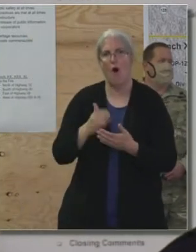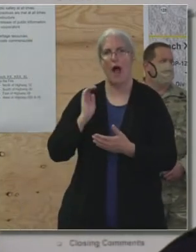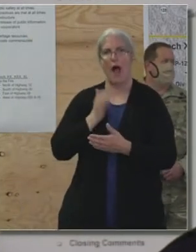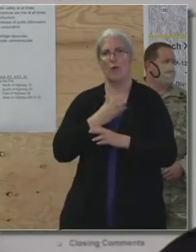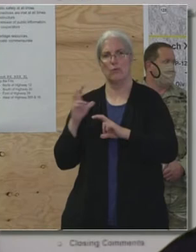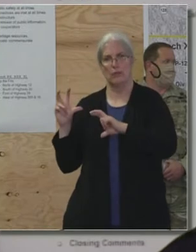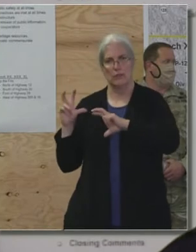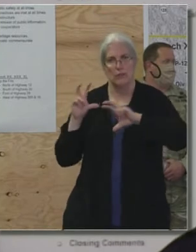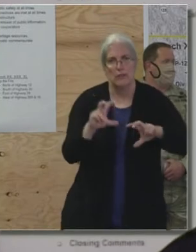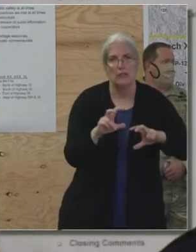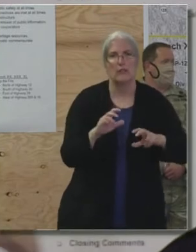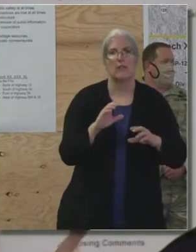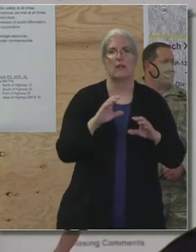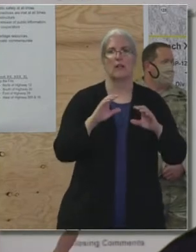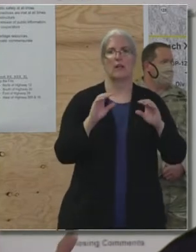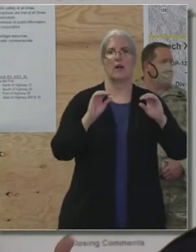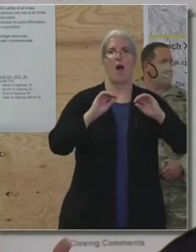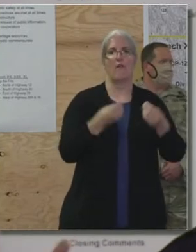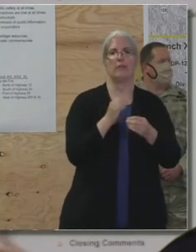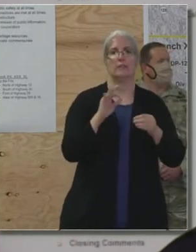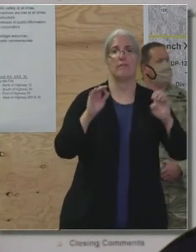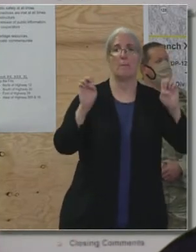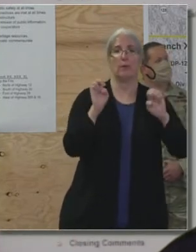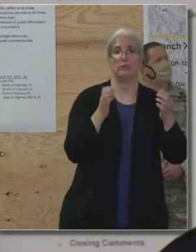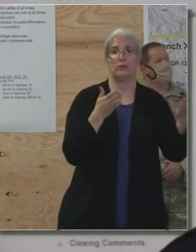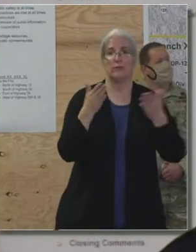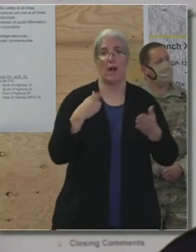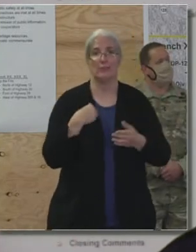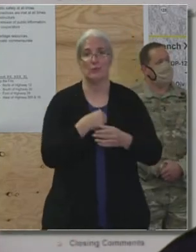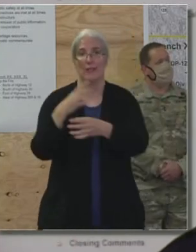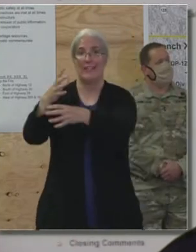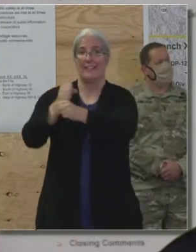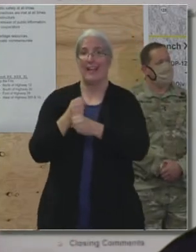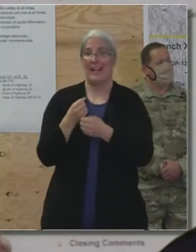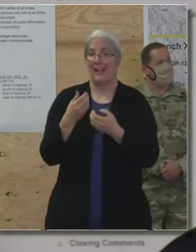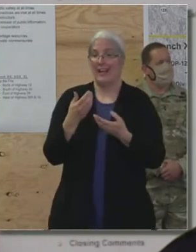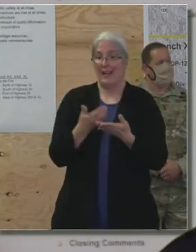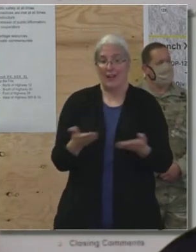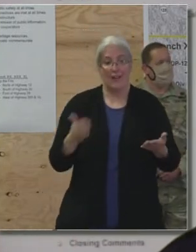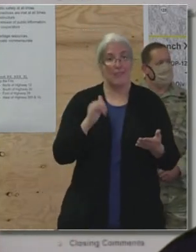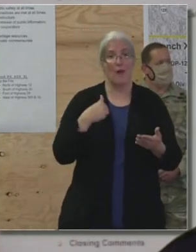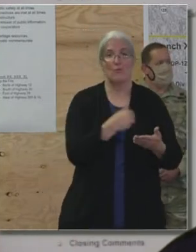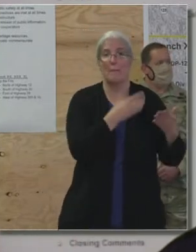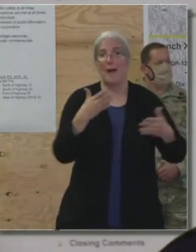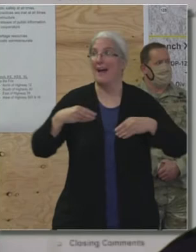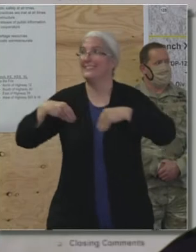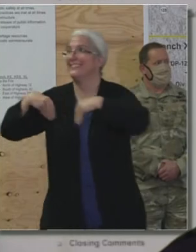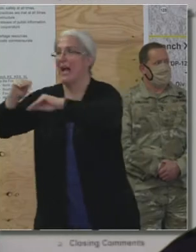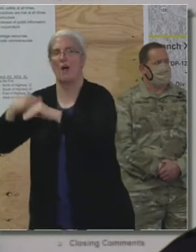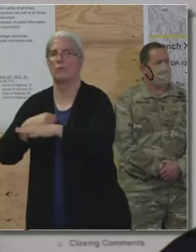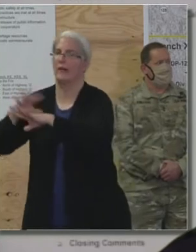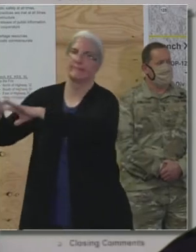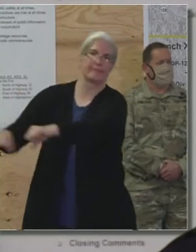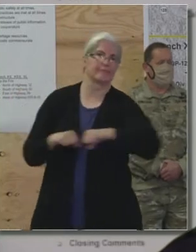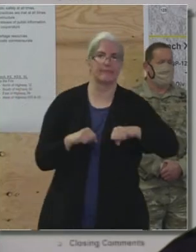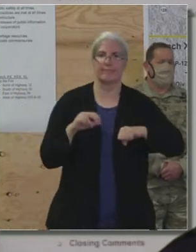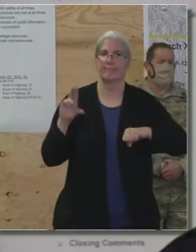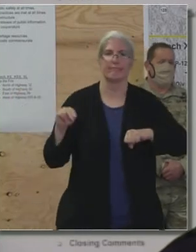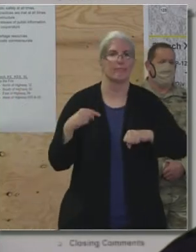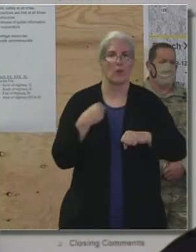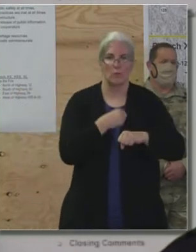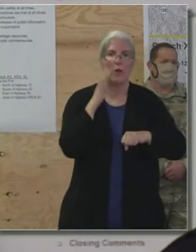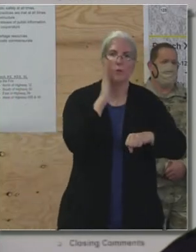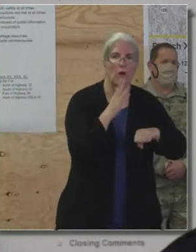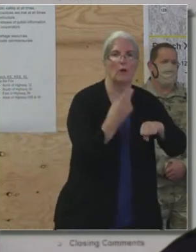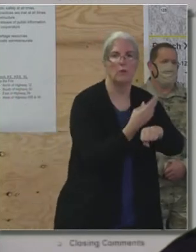servicios de emergencias ya fue desplegada hemos quitado equipo que teníamos a la venta y ahora estamos usando ese